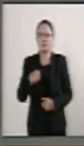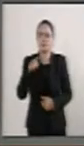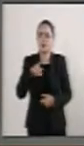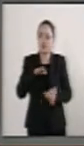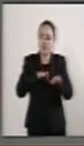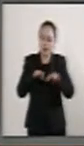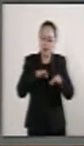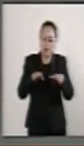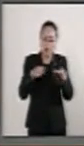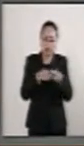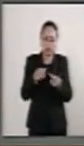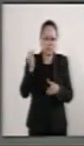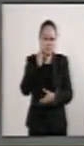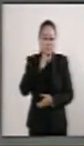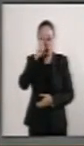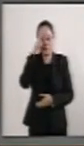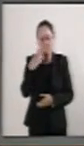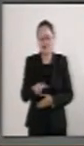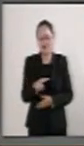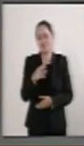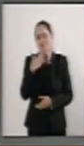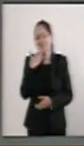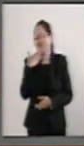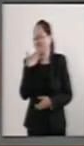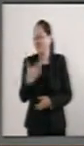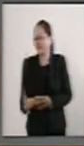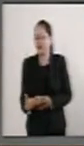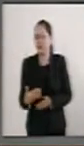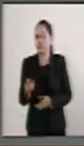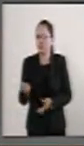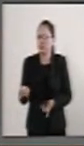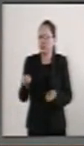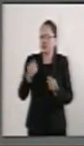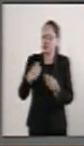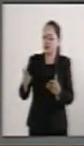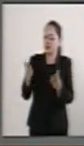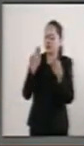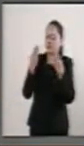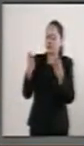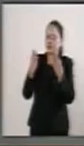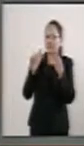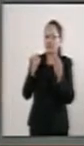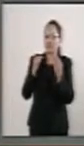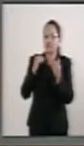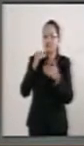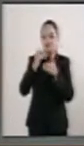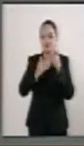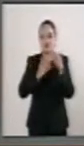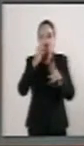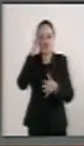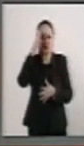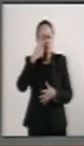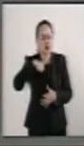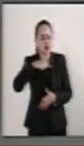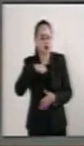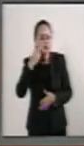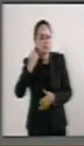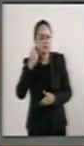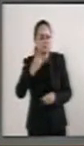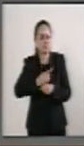trabajo en el Senado, has sido una gran senadora, nos has dado lecciones que nos van a dar oportunidad